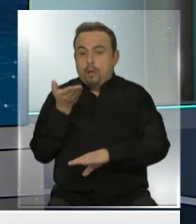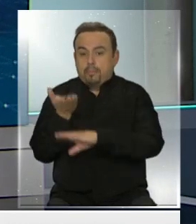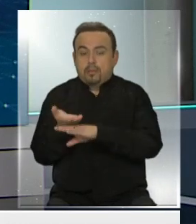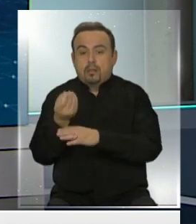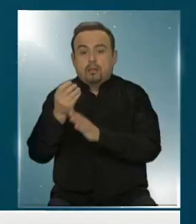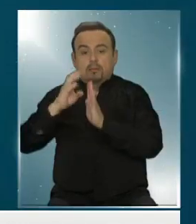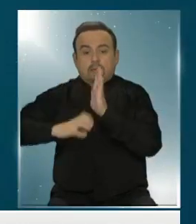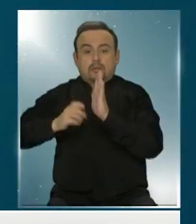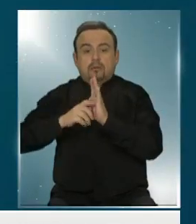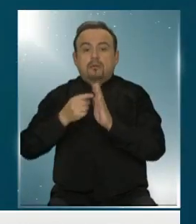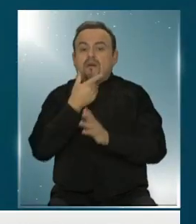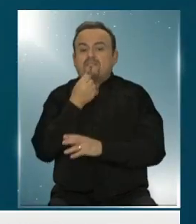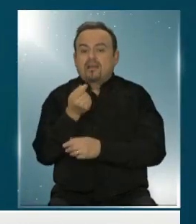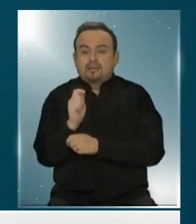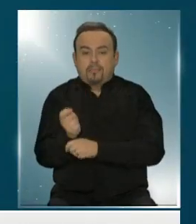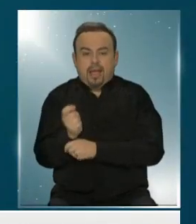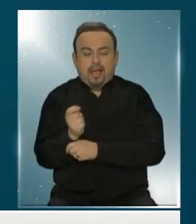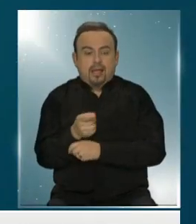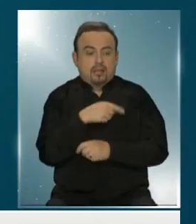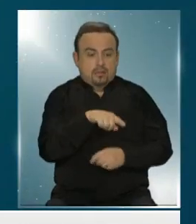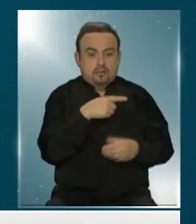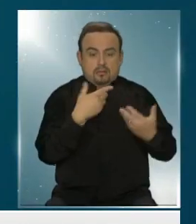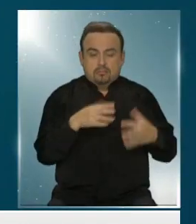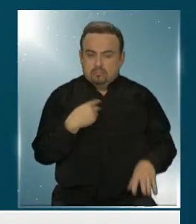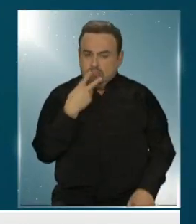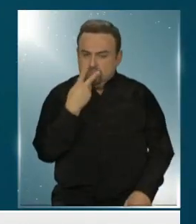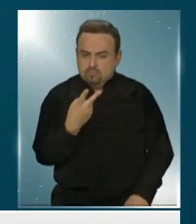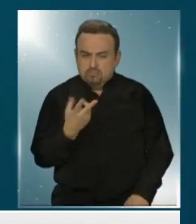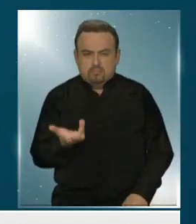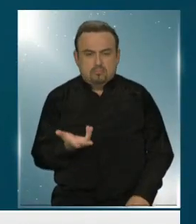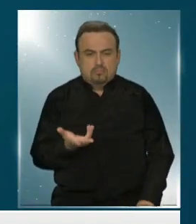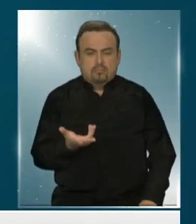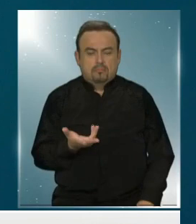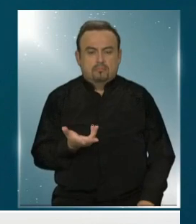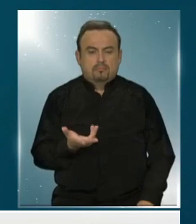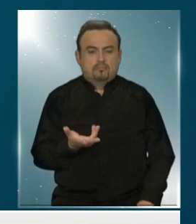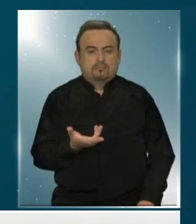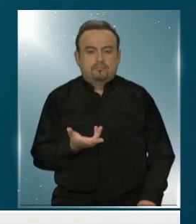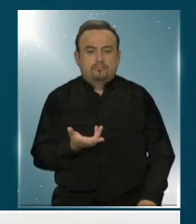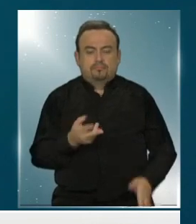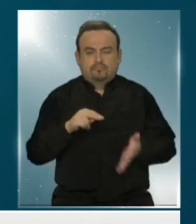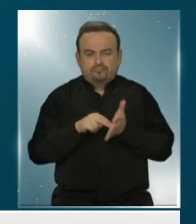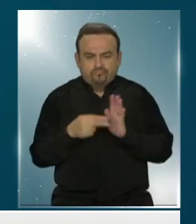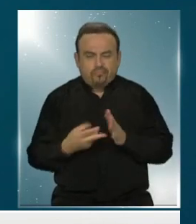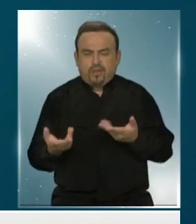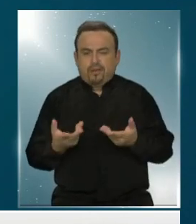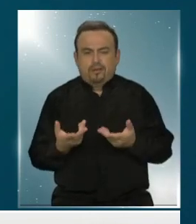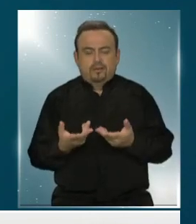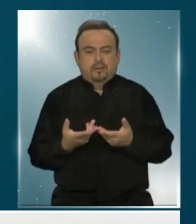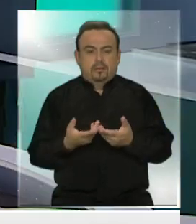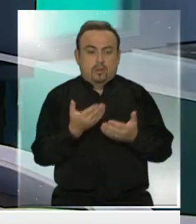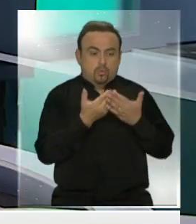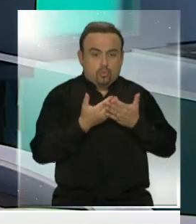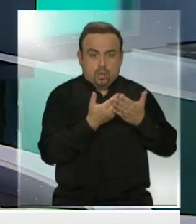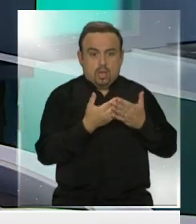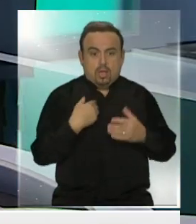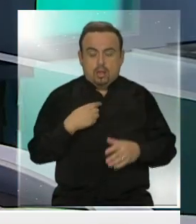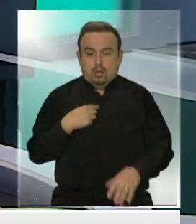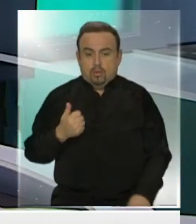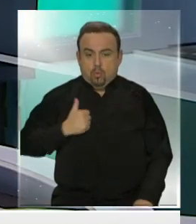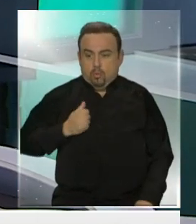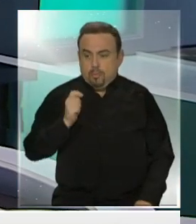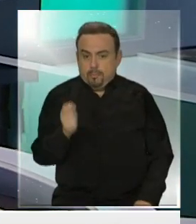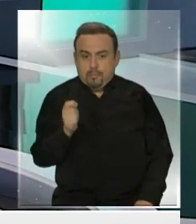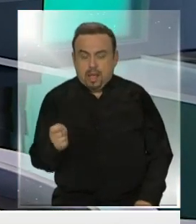y sobre todo facilidades de pago hay muchos alumnos que ya están viendo que hay inconvenientes digamos con cumplir con las obligaciones